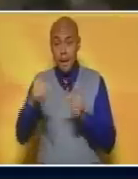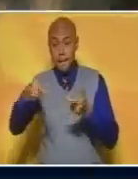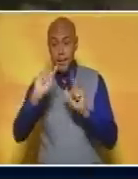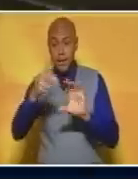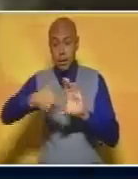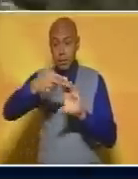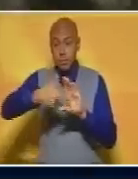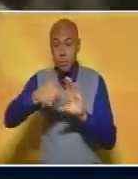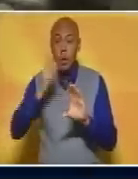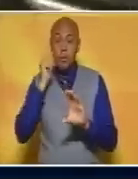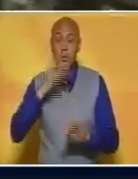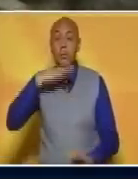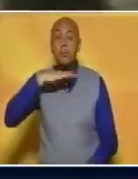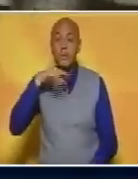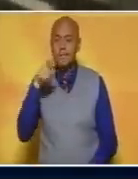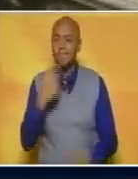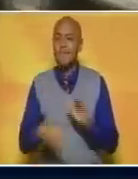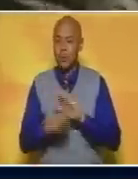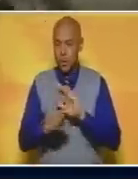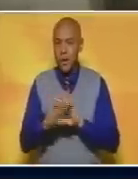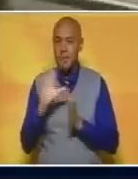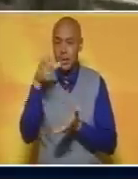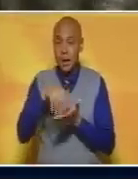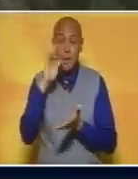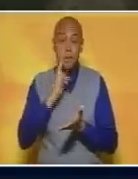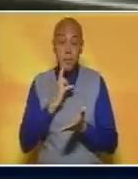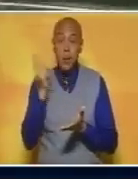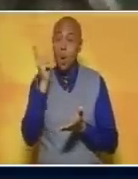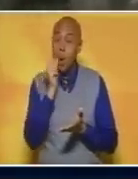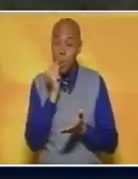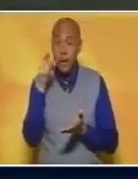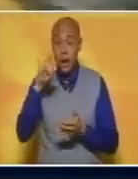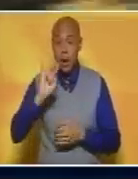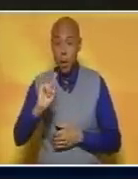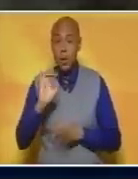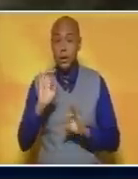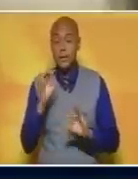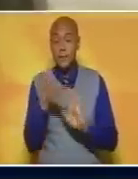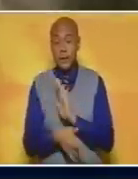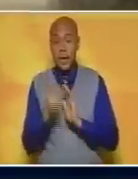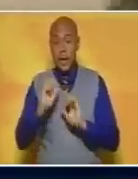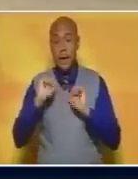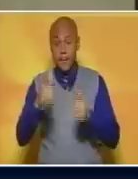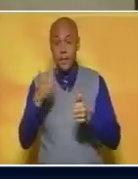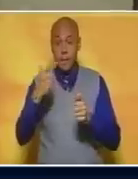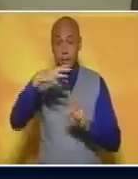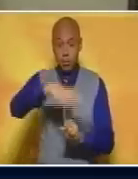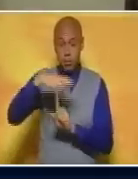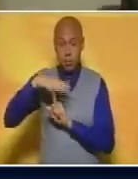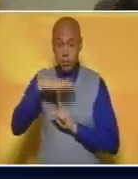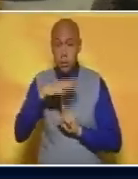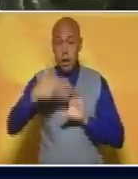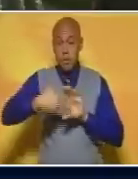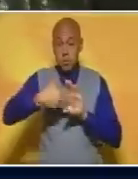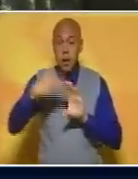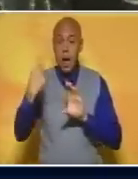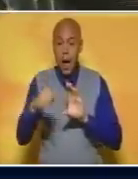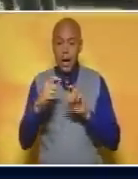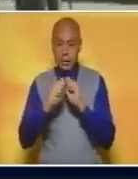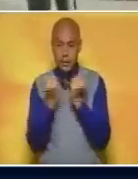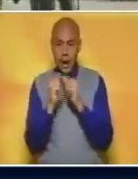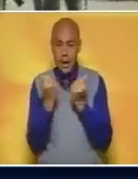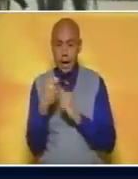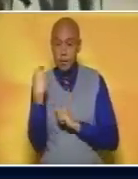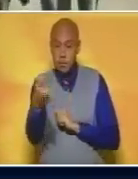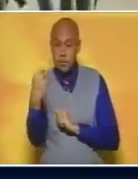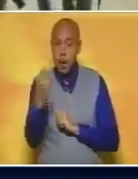sus vehículos de combustible persiste en la entidad, por lo que este lunes se ha implementado en algunas estaciones de servicio la entrega de un ticket